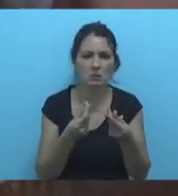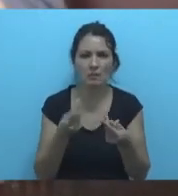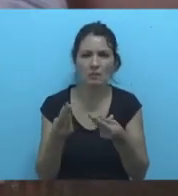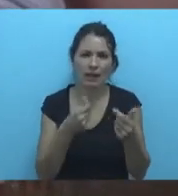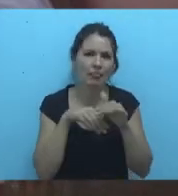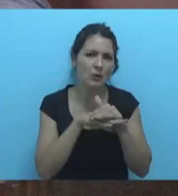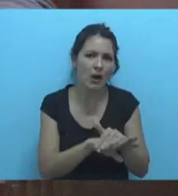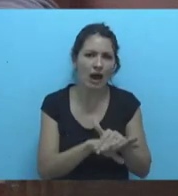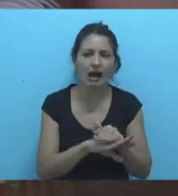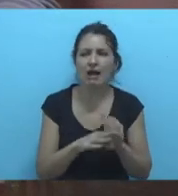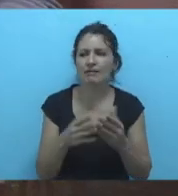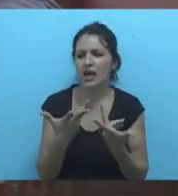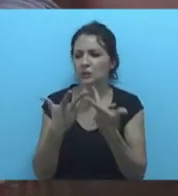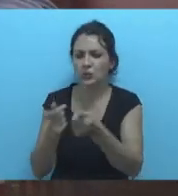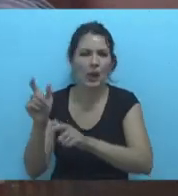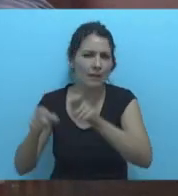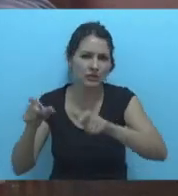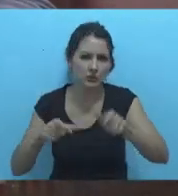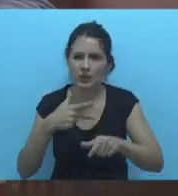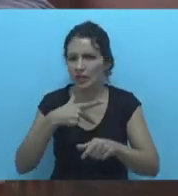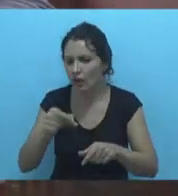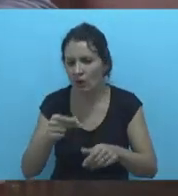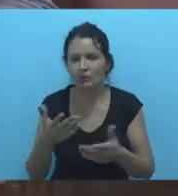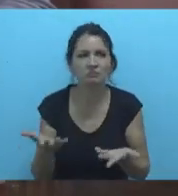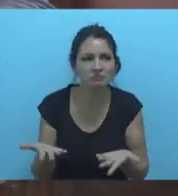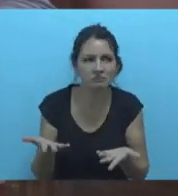olvida de la gente. Mire, la verdad, señora Presidenta,